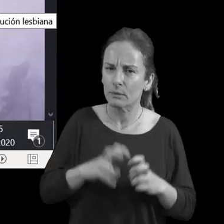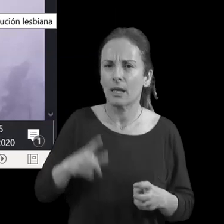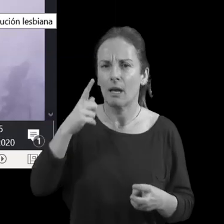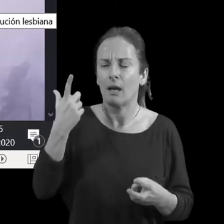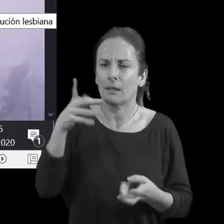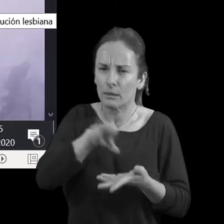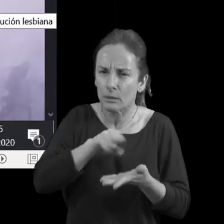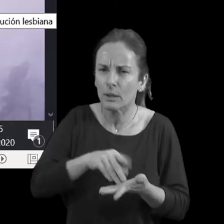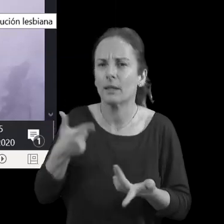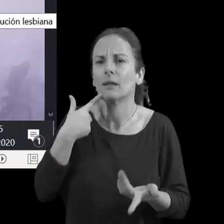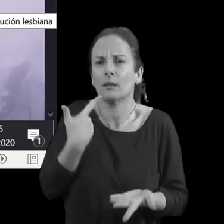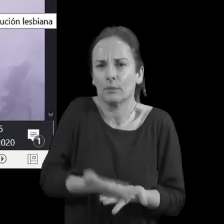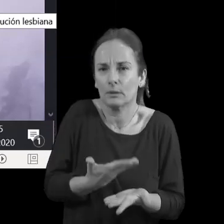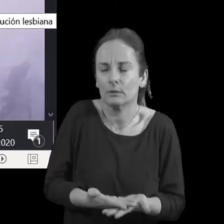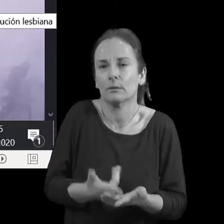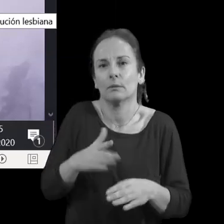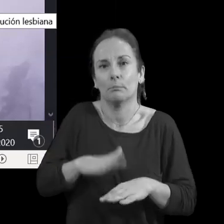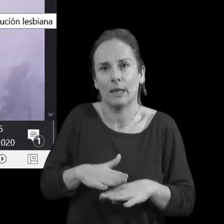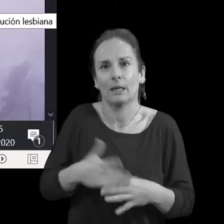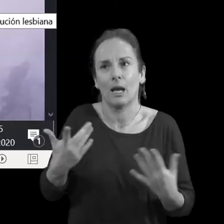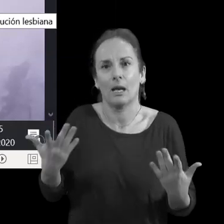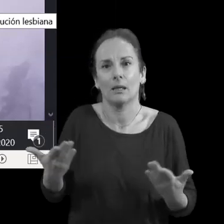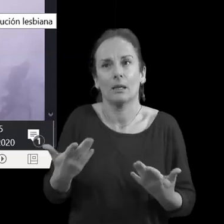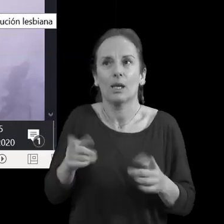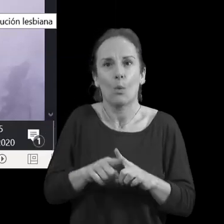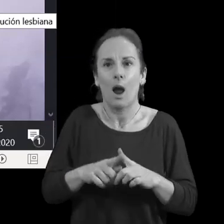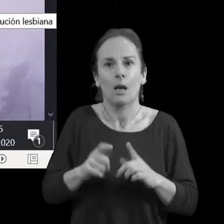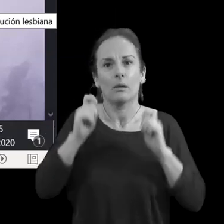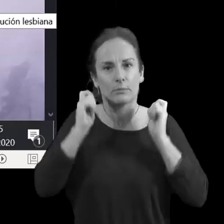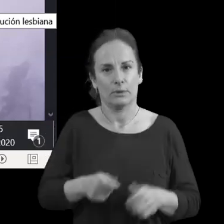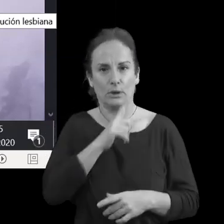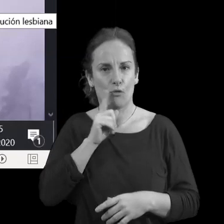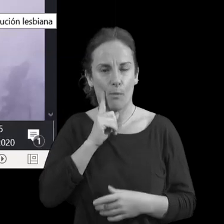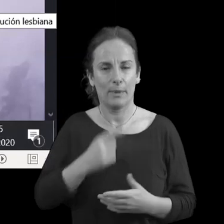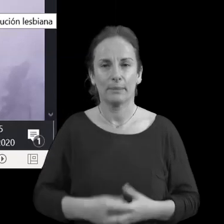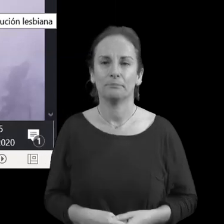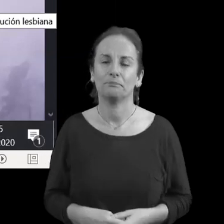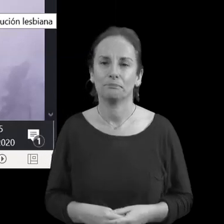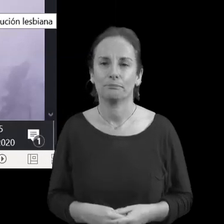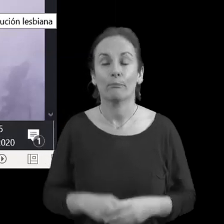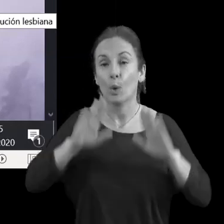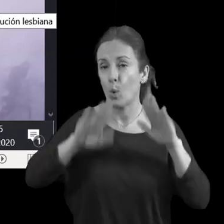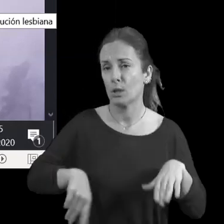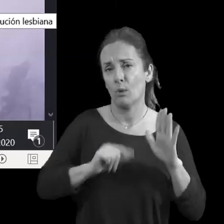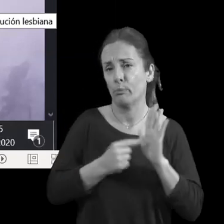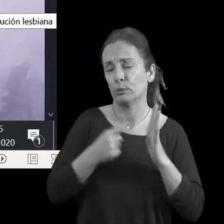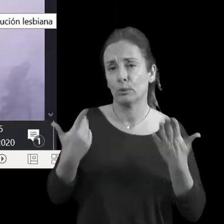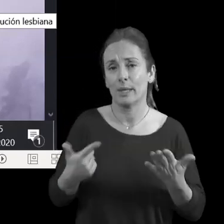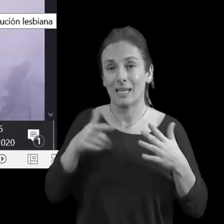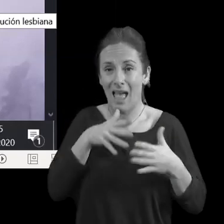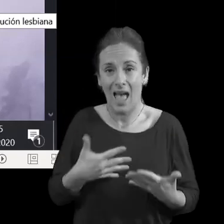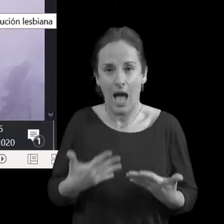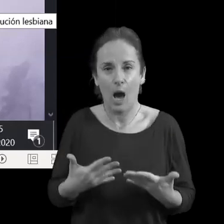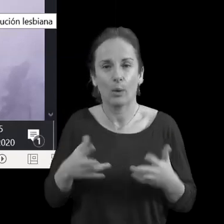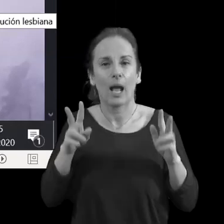¿no? Entonces, bueno, el último punto, que sería un poco el de las cuestiones del hoy en día, ¿no? Esto